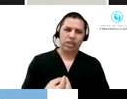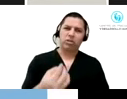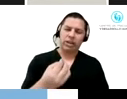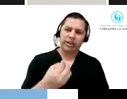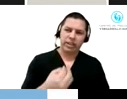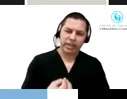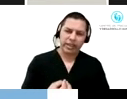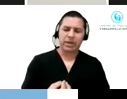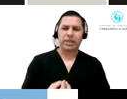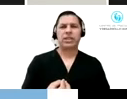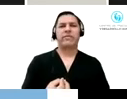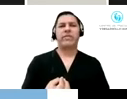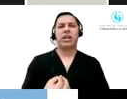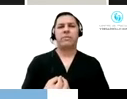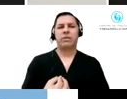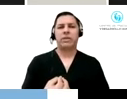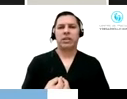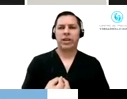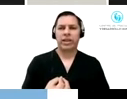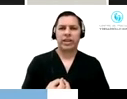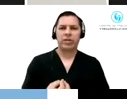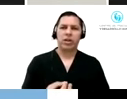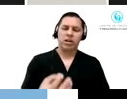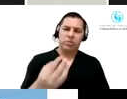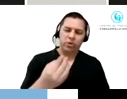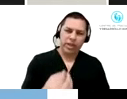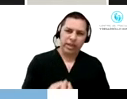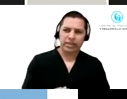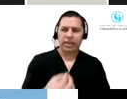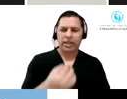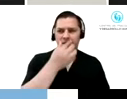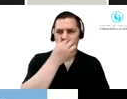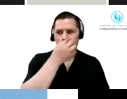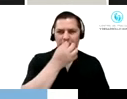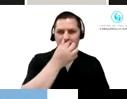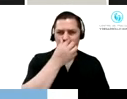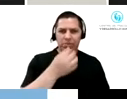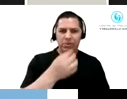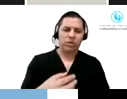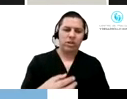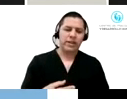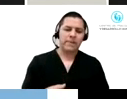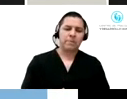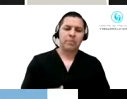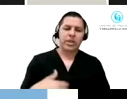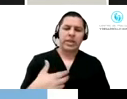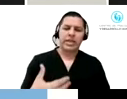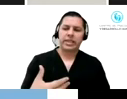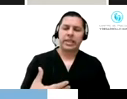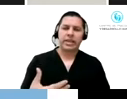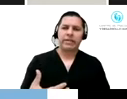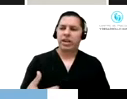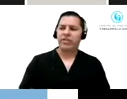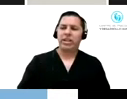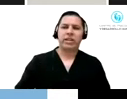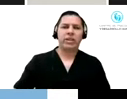reconozcamos qué es lo que verdaderamente significa la perspectiva de género, por qué es que hay que revisar el tema de la masculinidad, y es